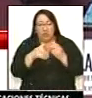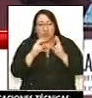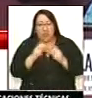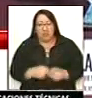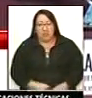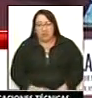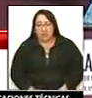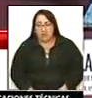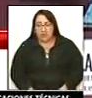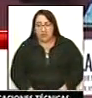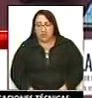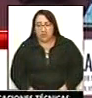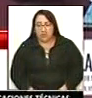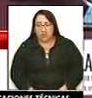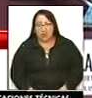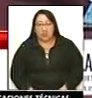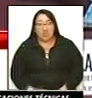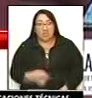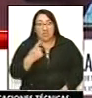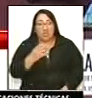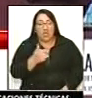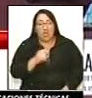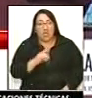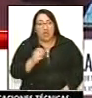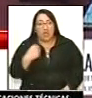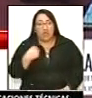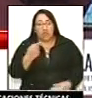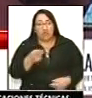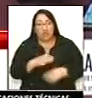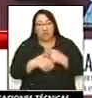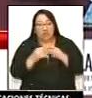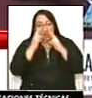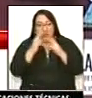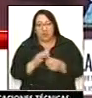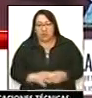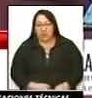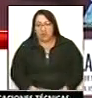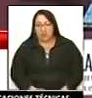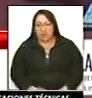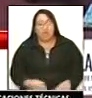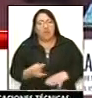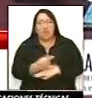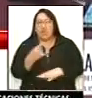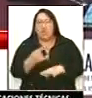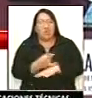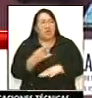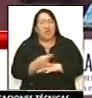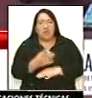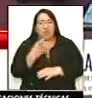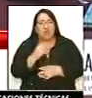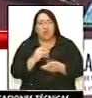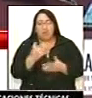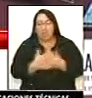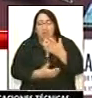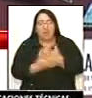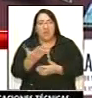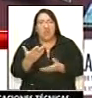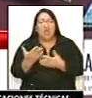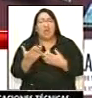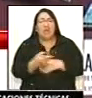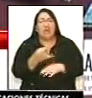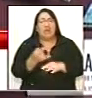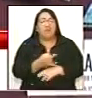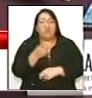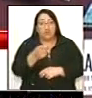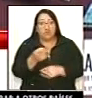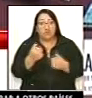casos. La señora Arana, lo que uno tendría con usted, con todo respeto al caso, son puras quejas. Mi papel está lleno de quejas. Porque si